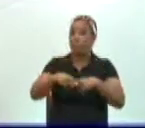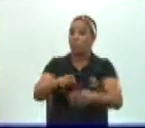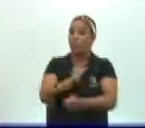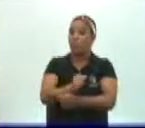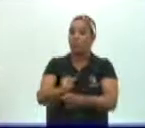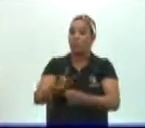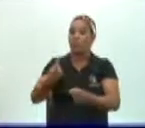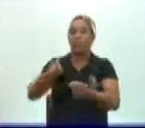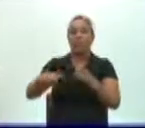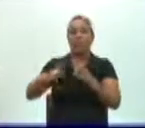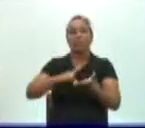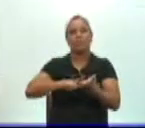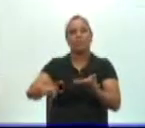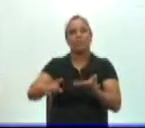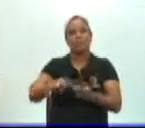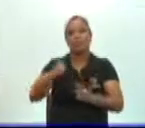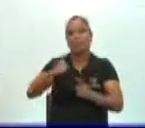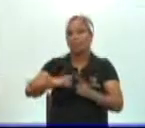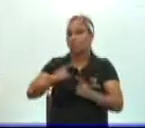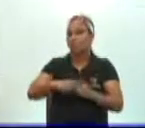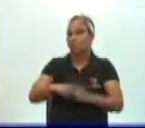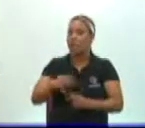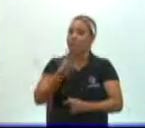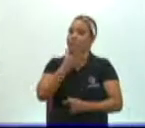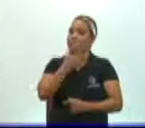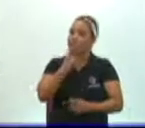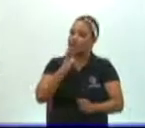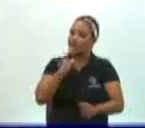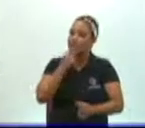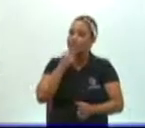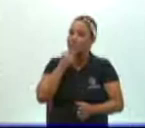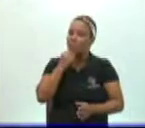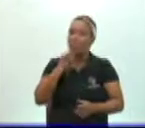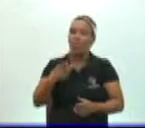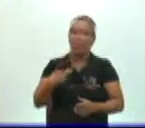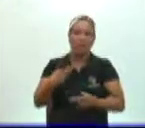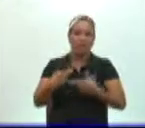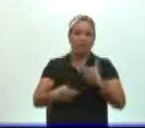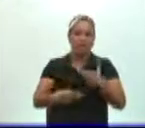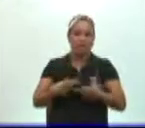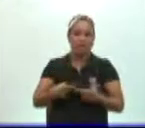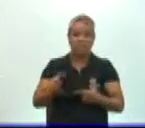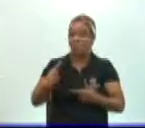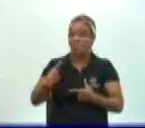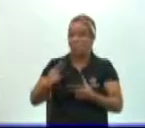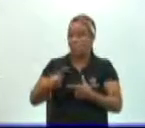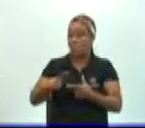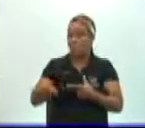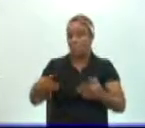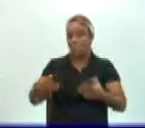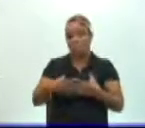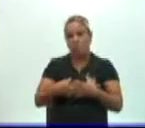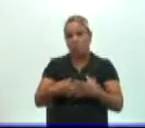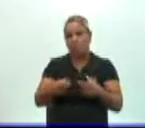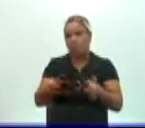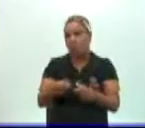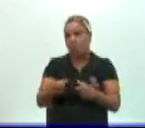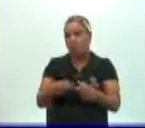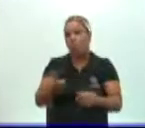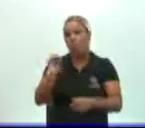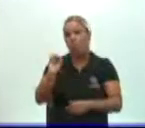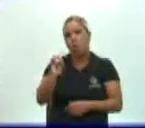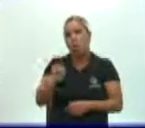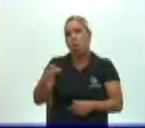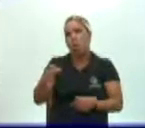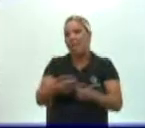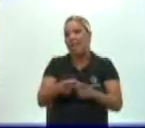semana. Fíjense, es una tarea que me parece que puede socializarse con los estudiantes en grupos, en equipos y que ustedes